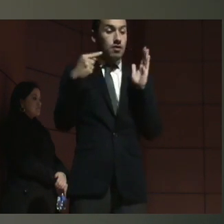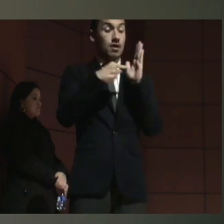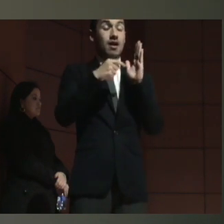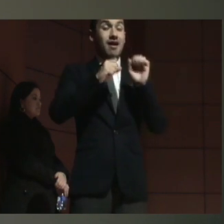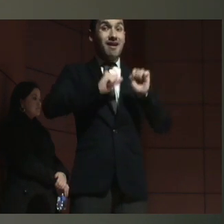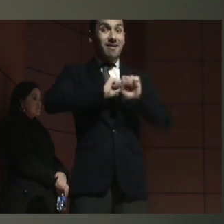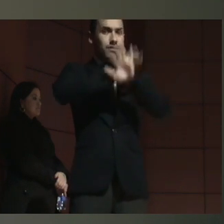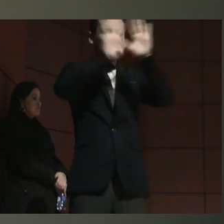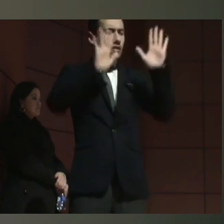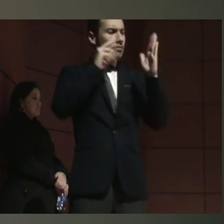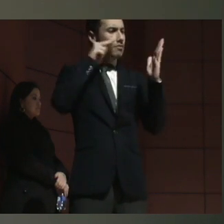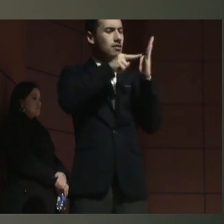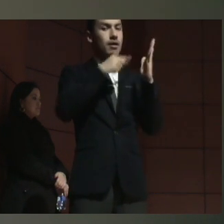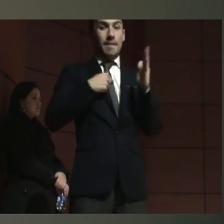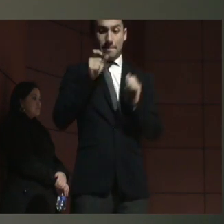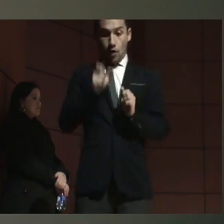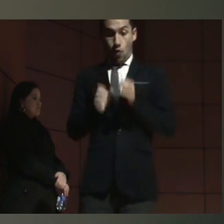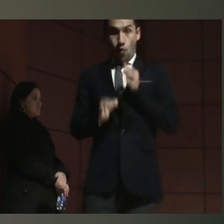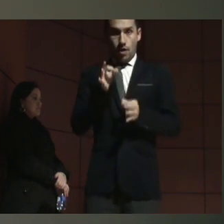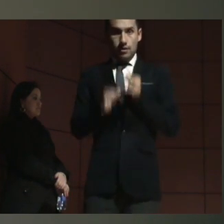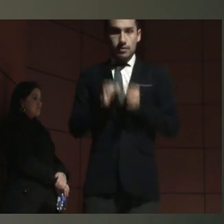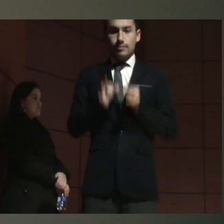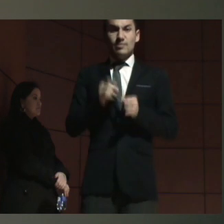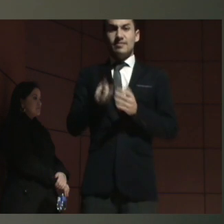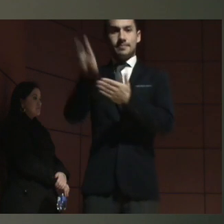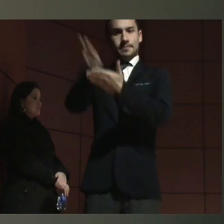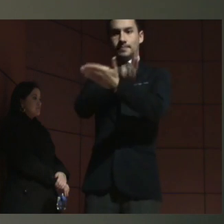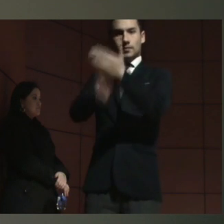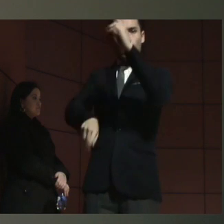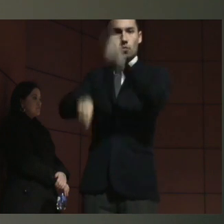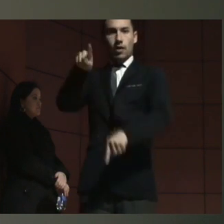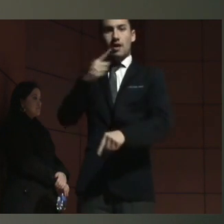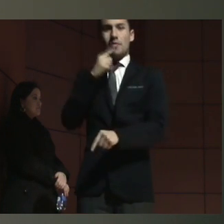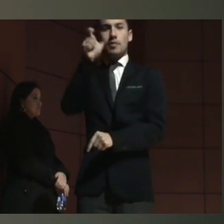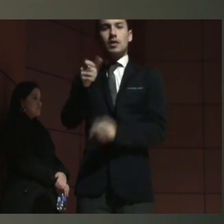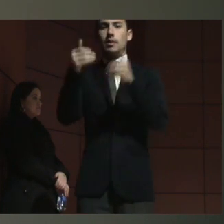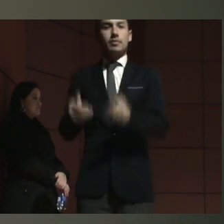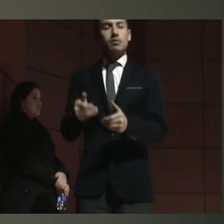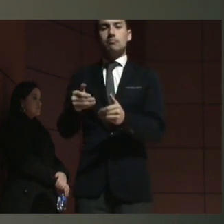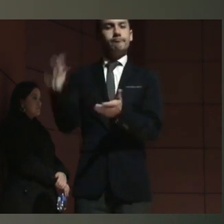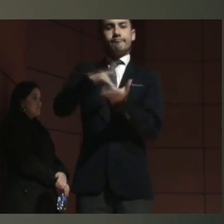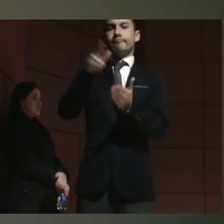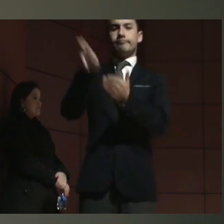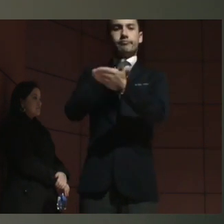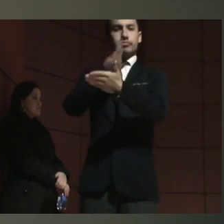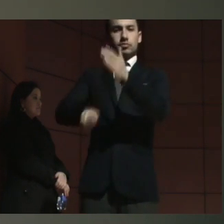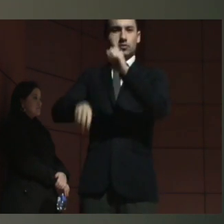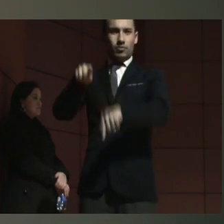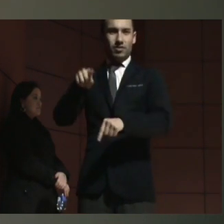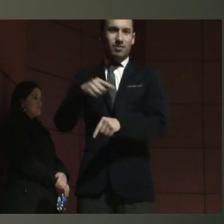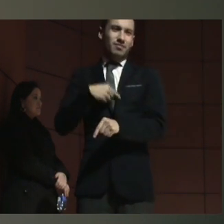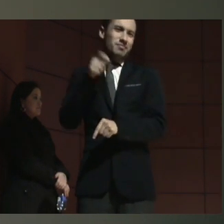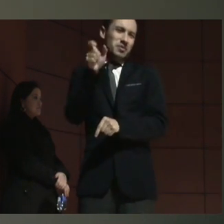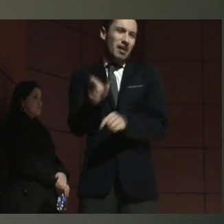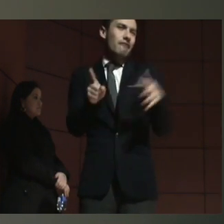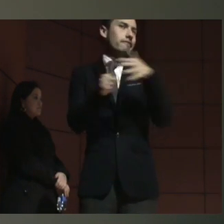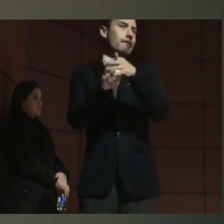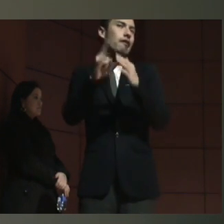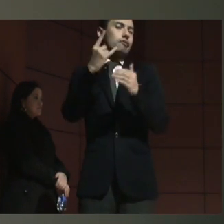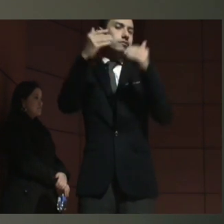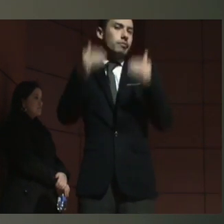claridad de lo que el juez tenía que hacer para inhabilitar tanto a las personas con discapacidad y camos como afectadas de una